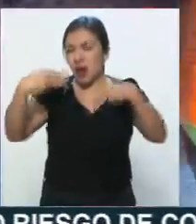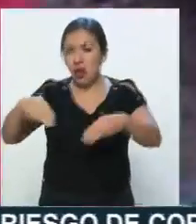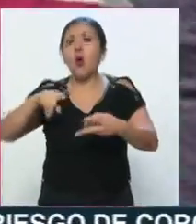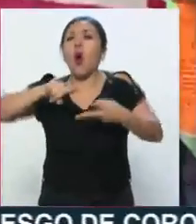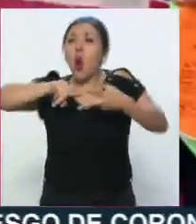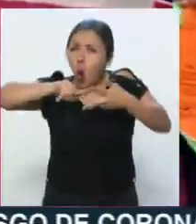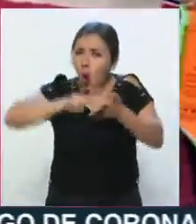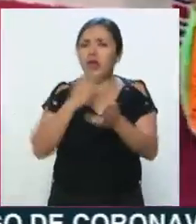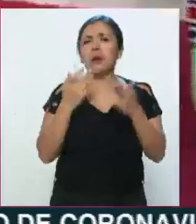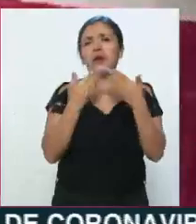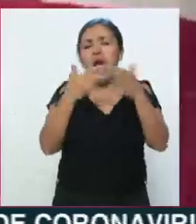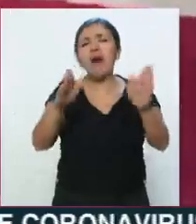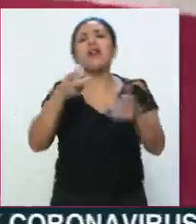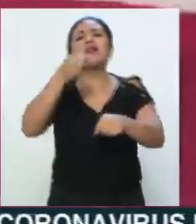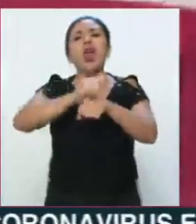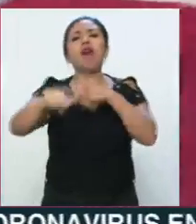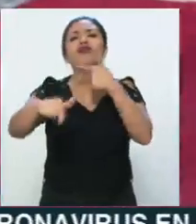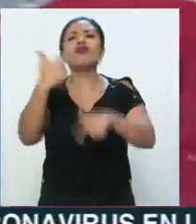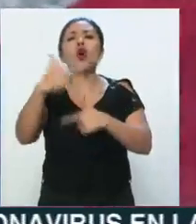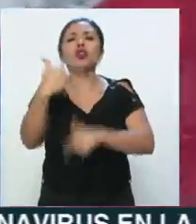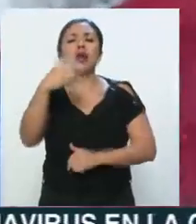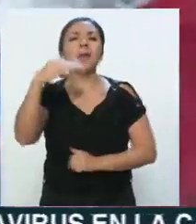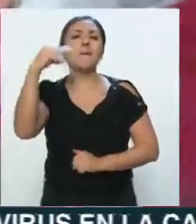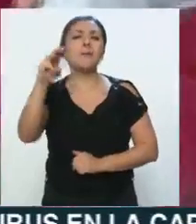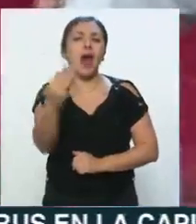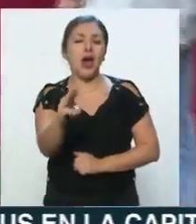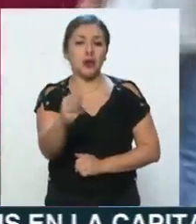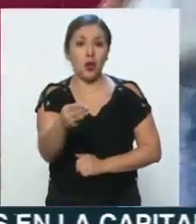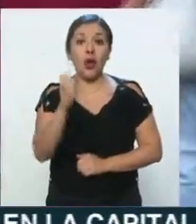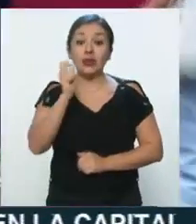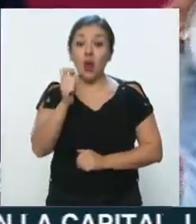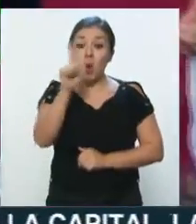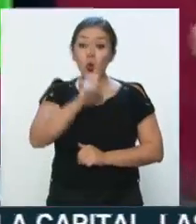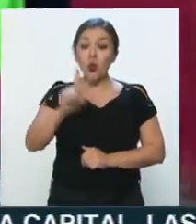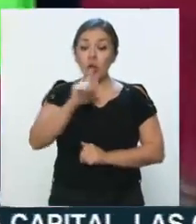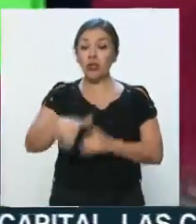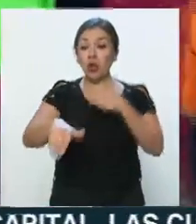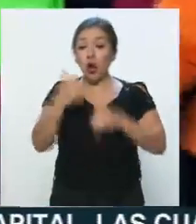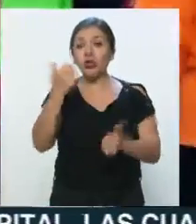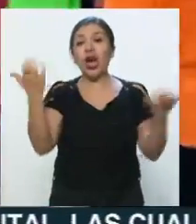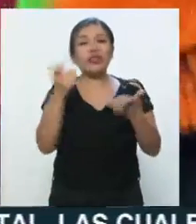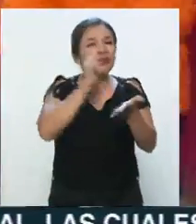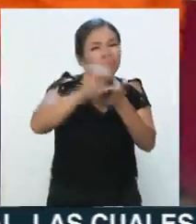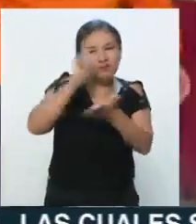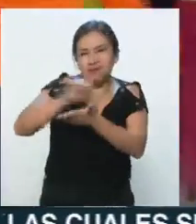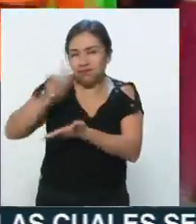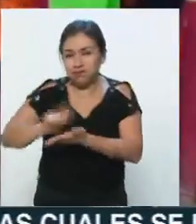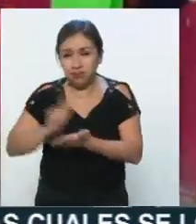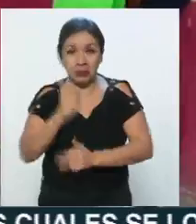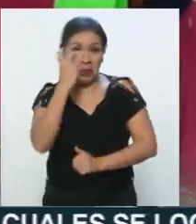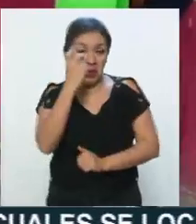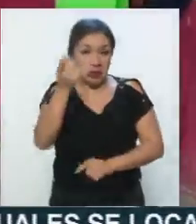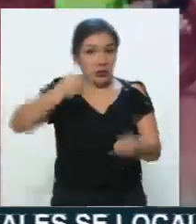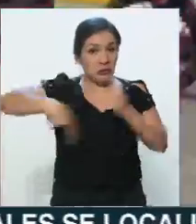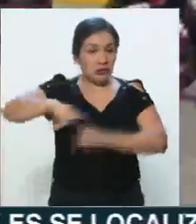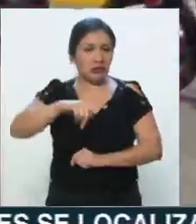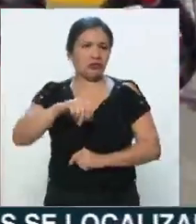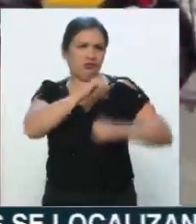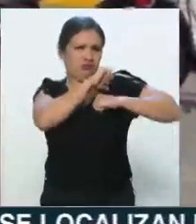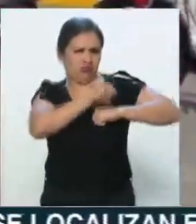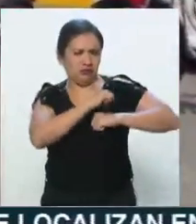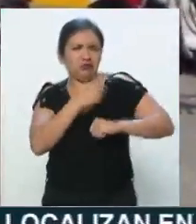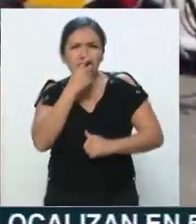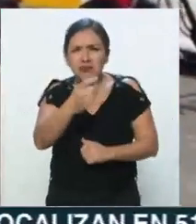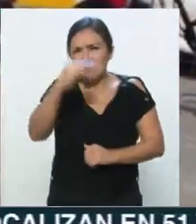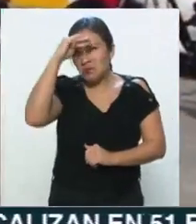reanudarán el 12 de mayo, toda vez que el lunes 11 se realizará limpieza. De acuerdo con las autoridades de salud, se contempla que